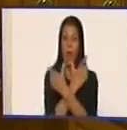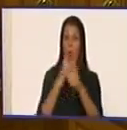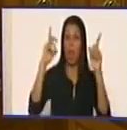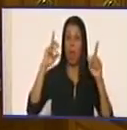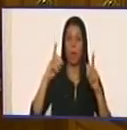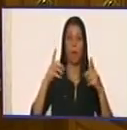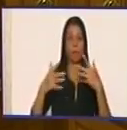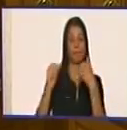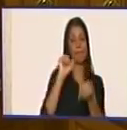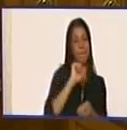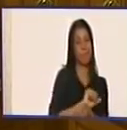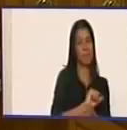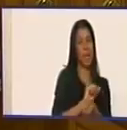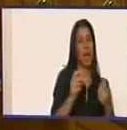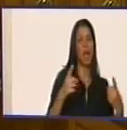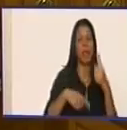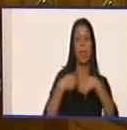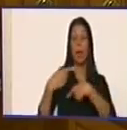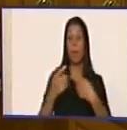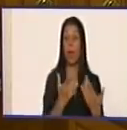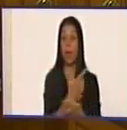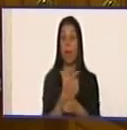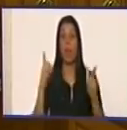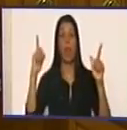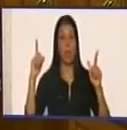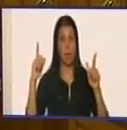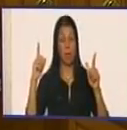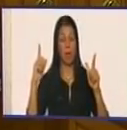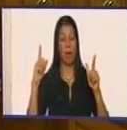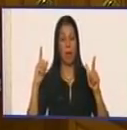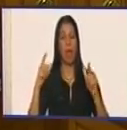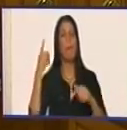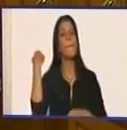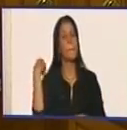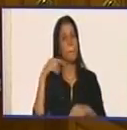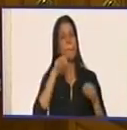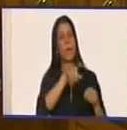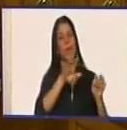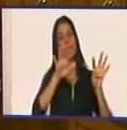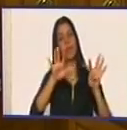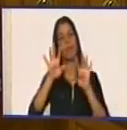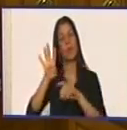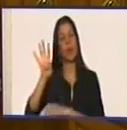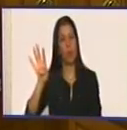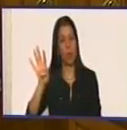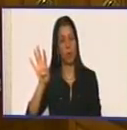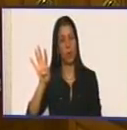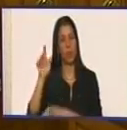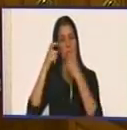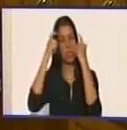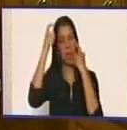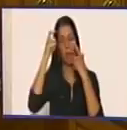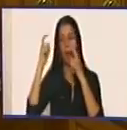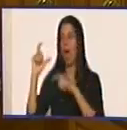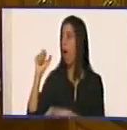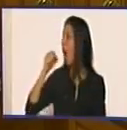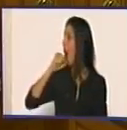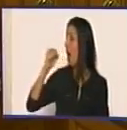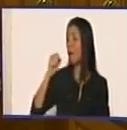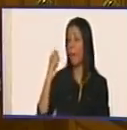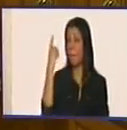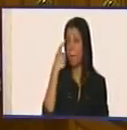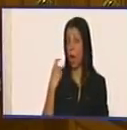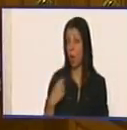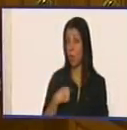26 de marzo, junto con algunos compañeros que están presentes acá, de 1994, en entrevista con